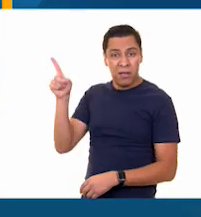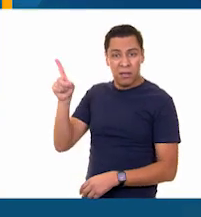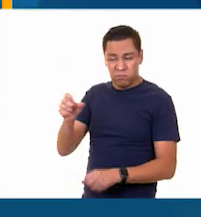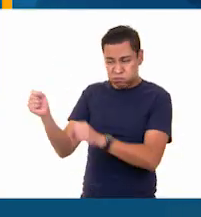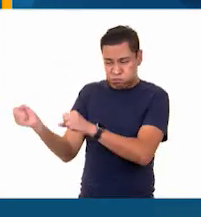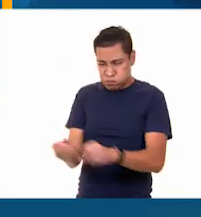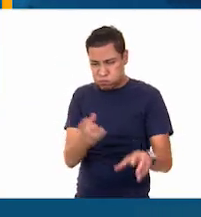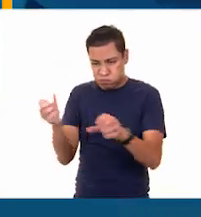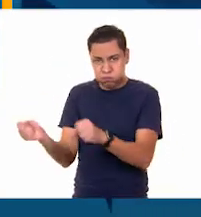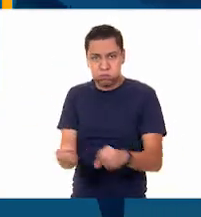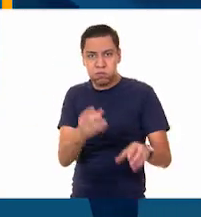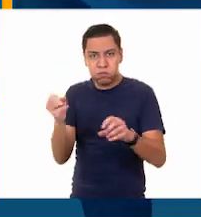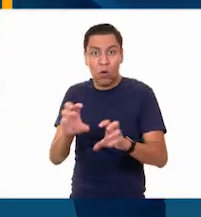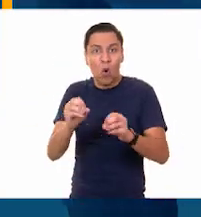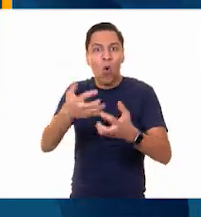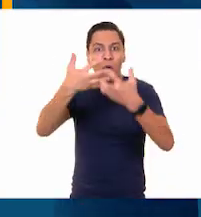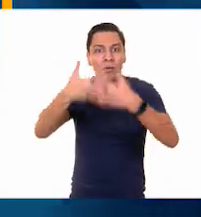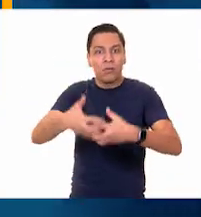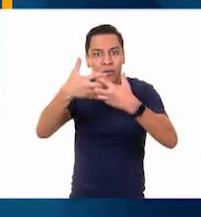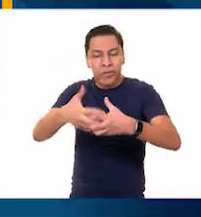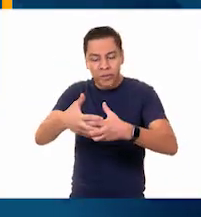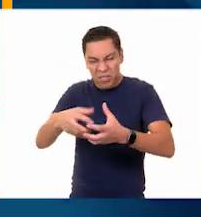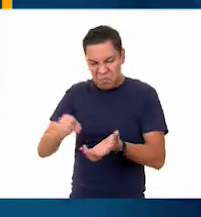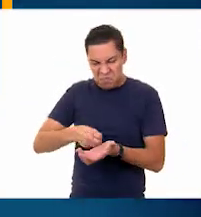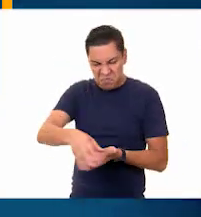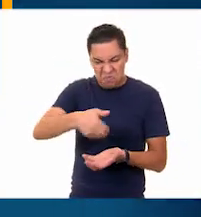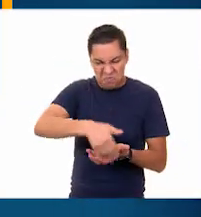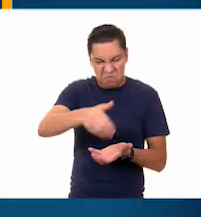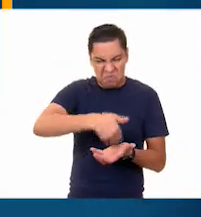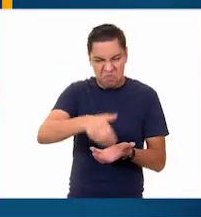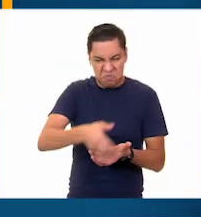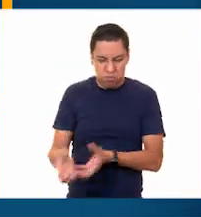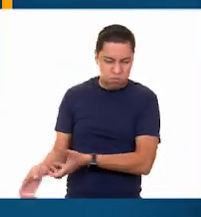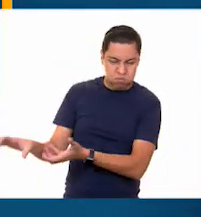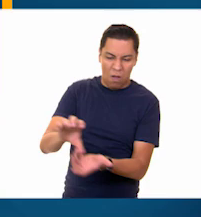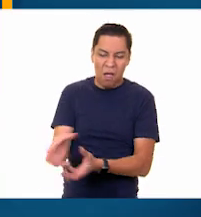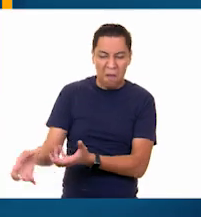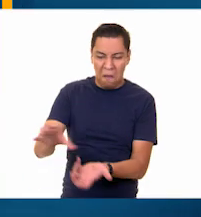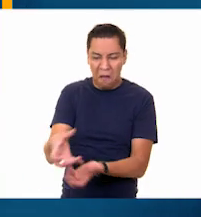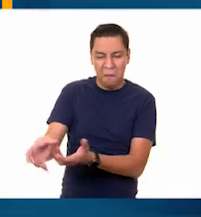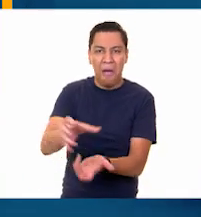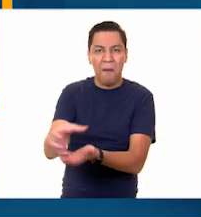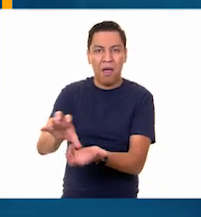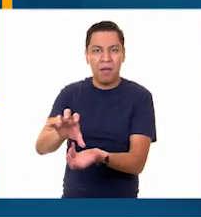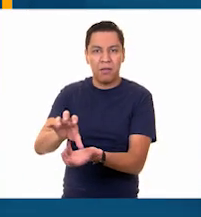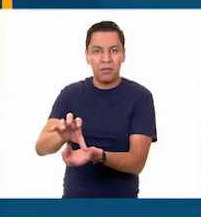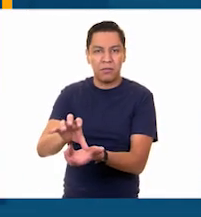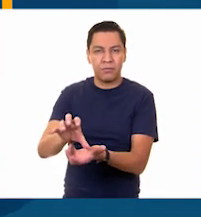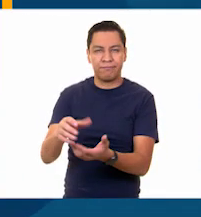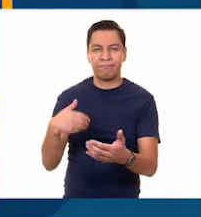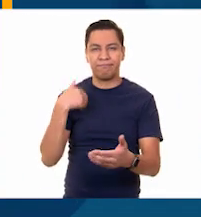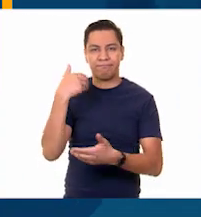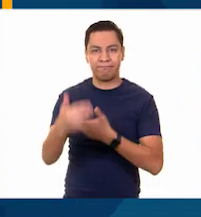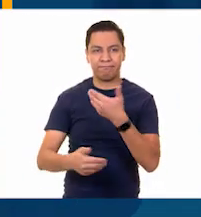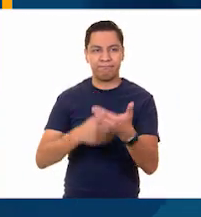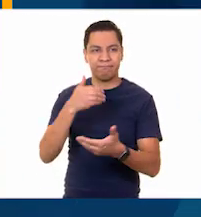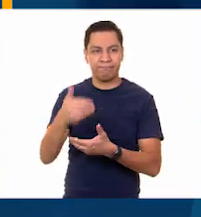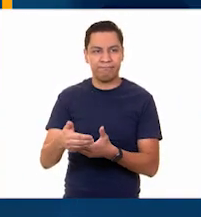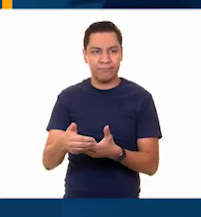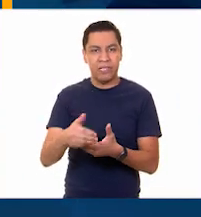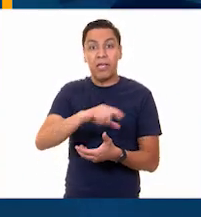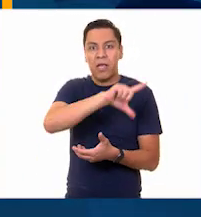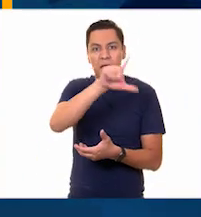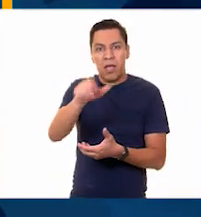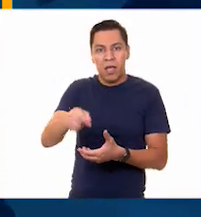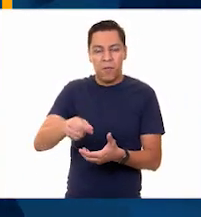provenientes de descargas industriales, urbanas o agropecuarias, se vierten directamente al medio o se utilizan para el riego